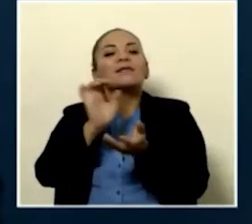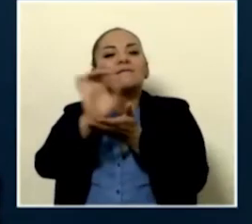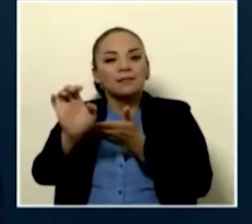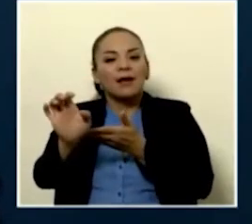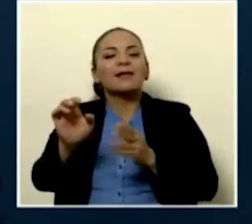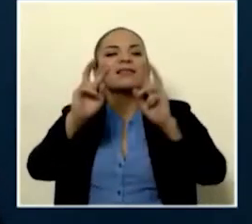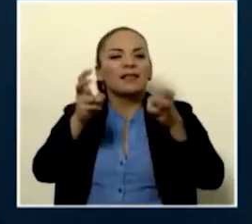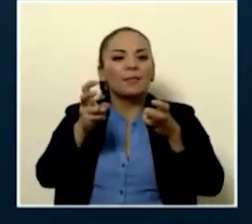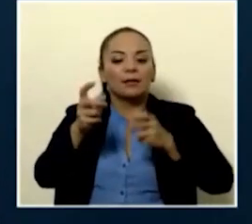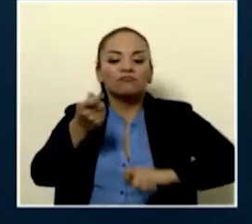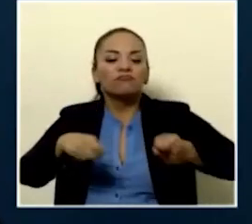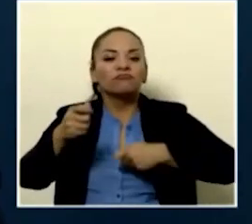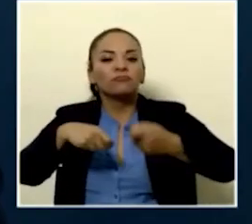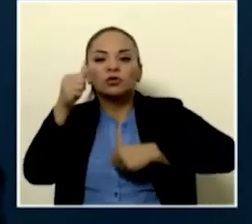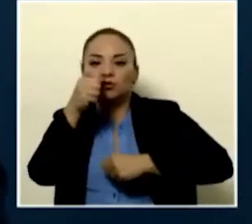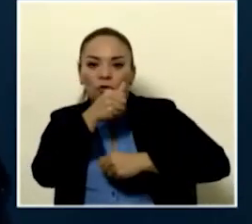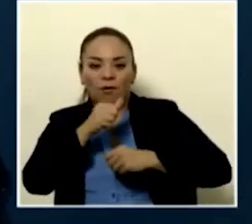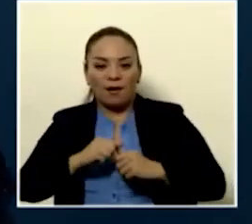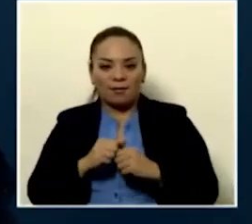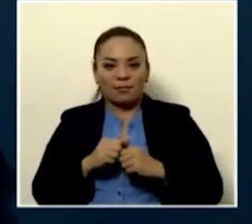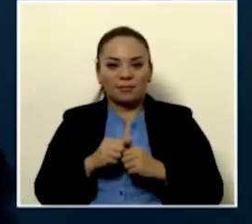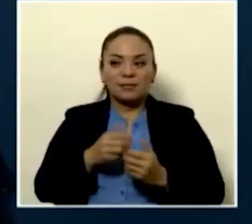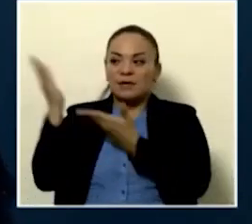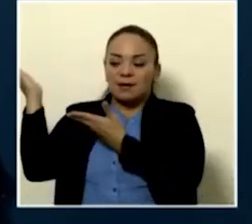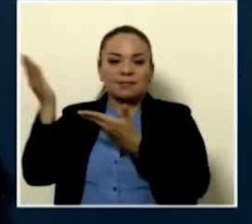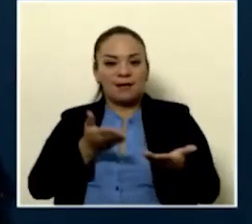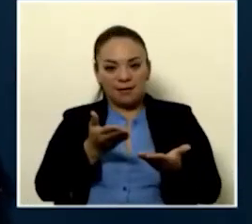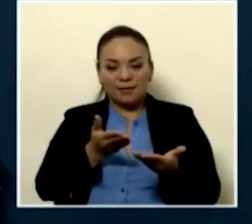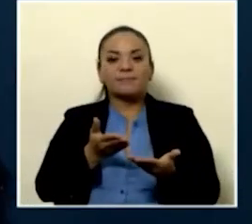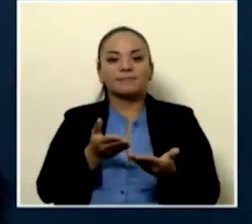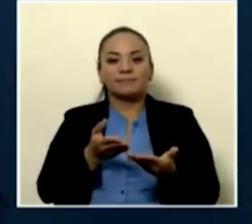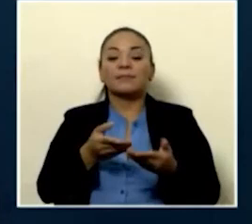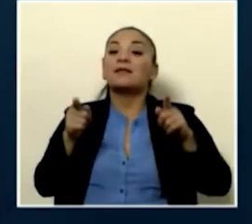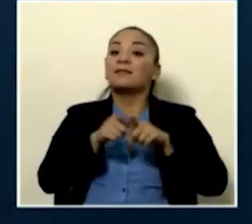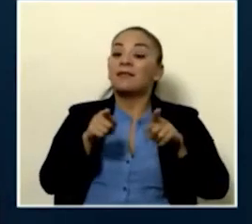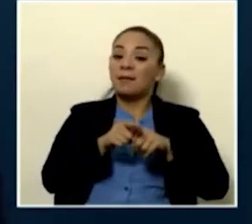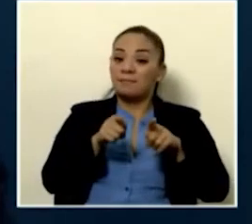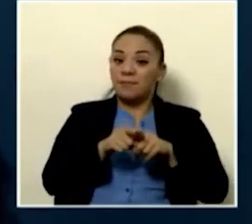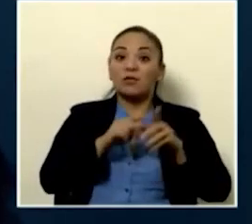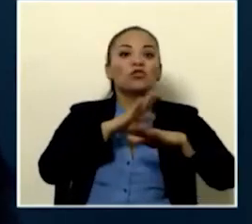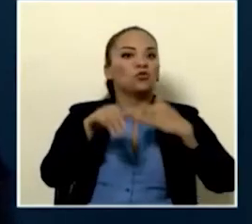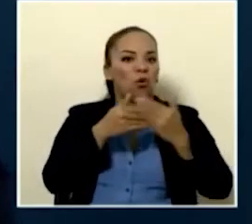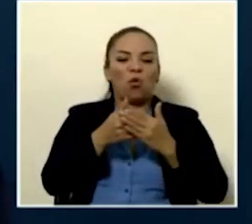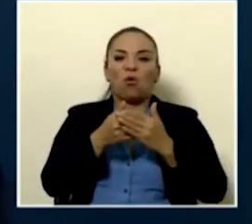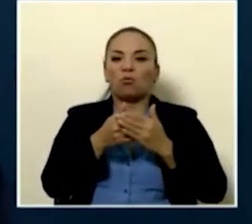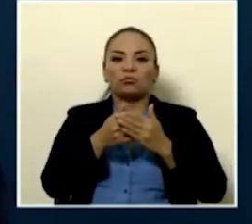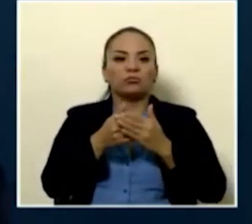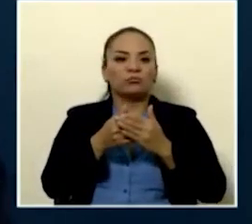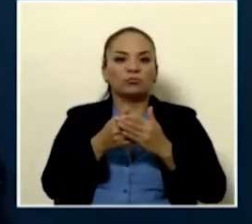salida de la droga hacia otros destinos y evitar el contrabando, porque también vamos a escanear lo que